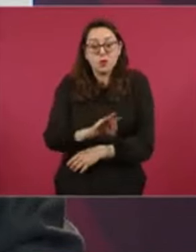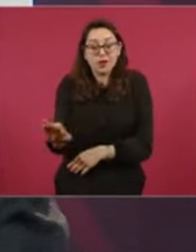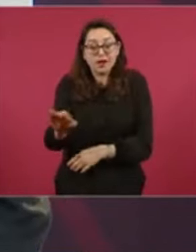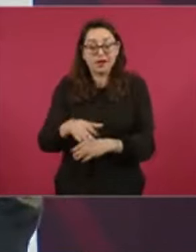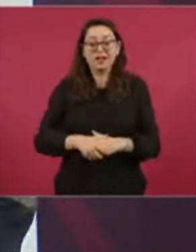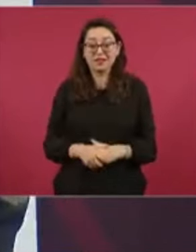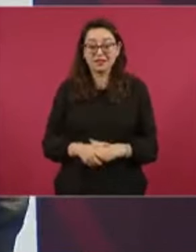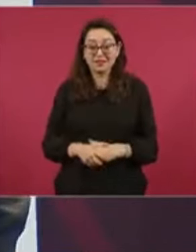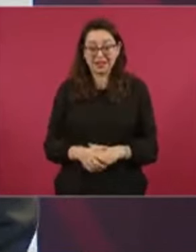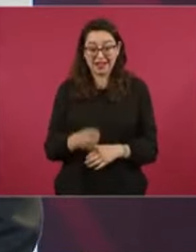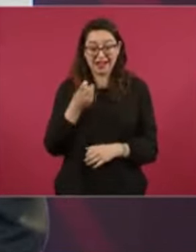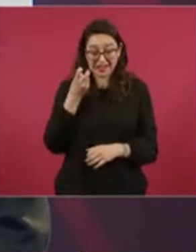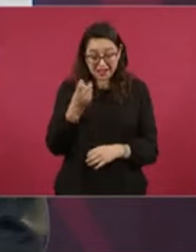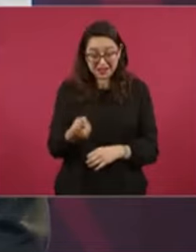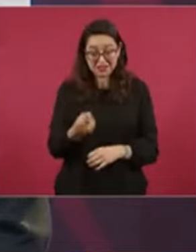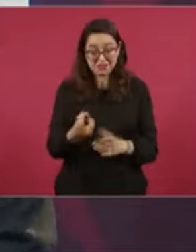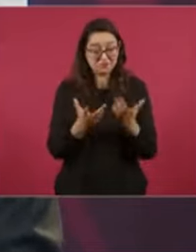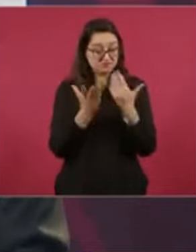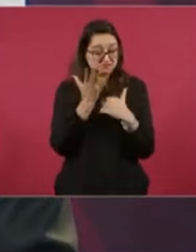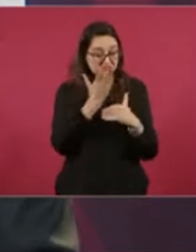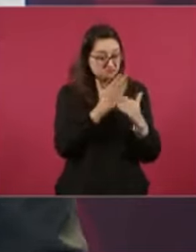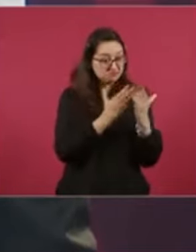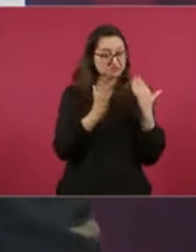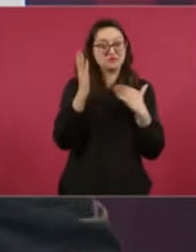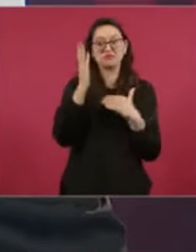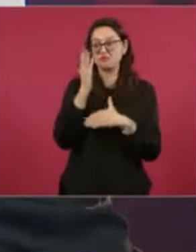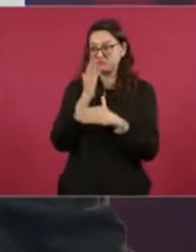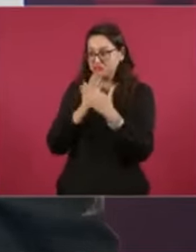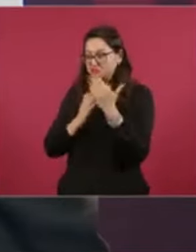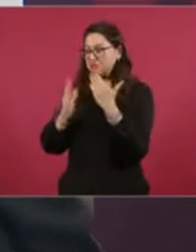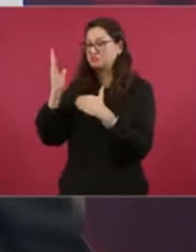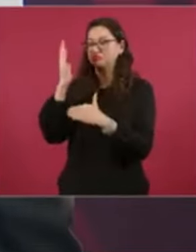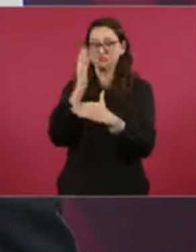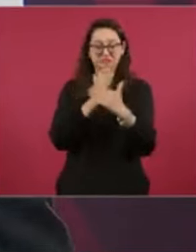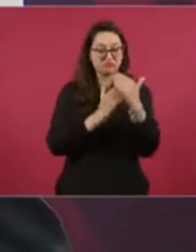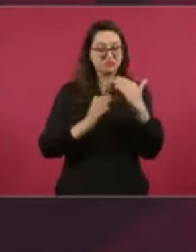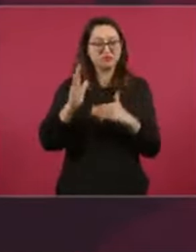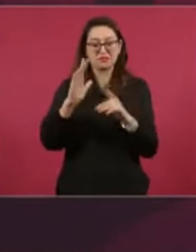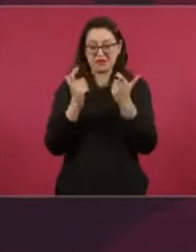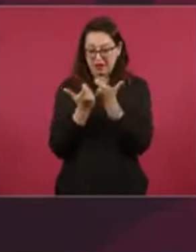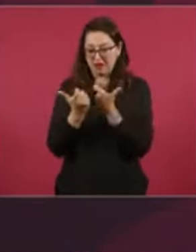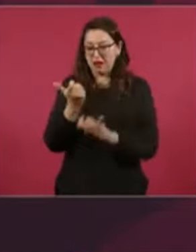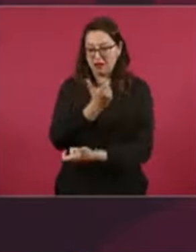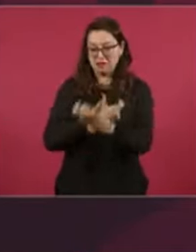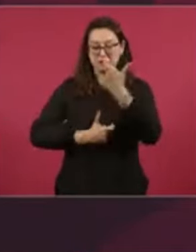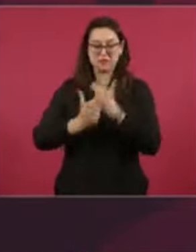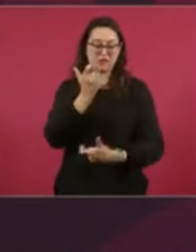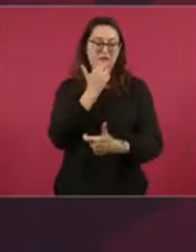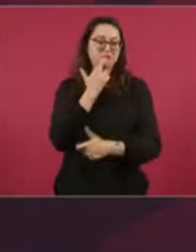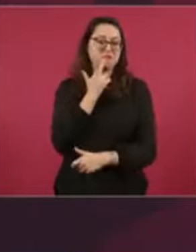y eso tiene un efecto que estimula la economía.